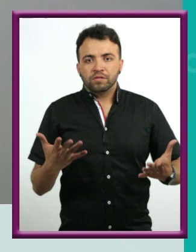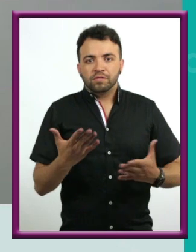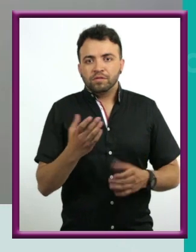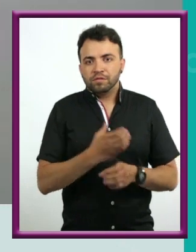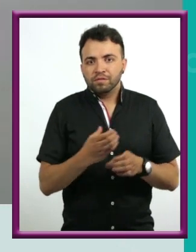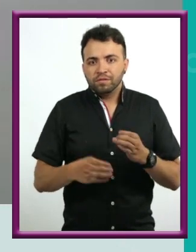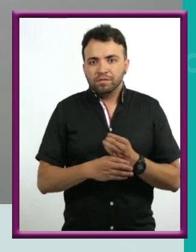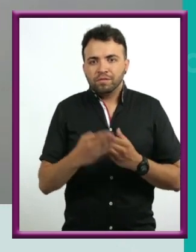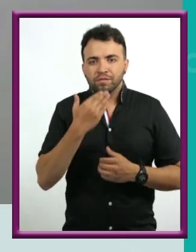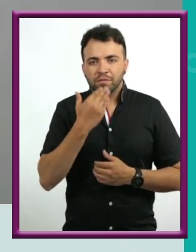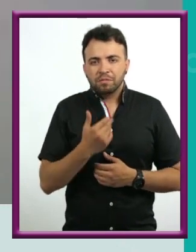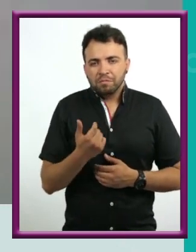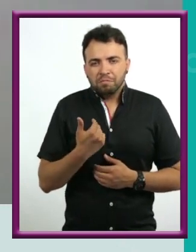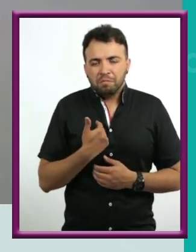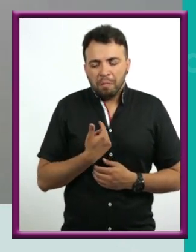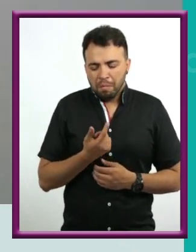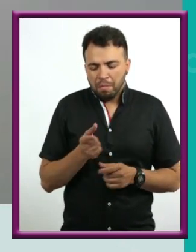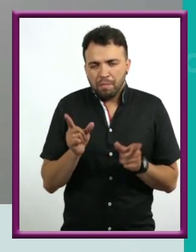que llevé a cabo.